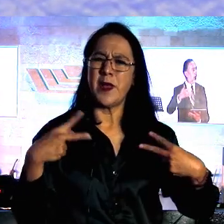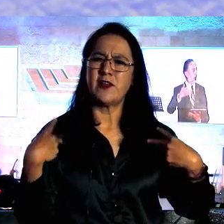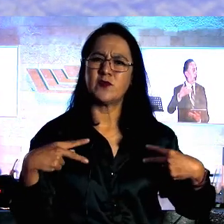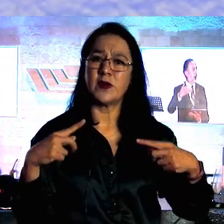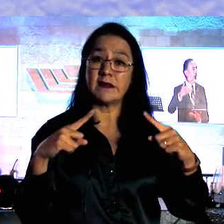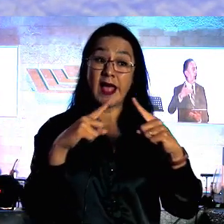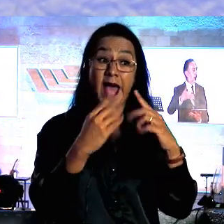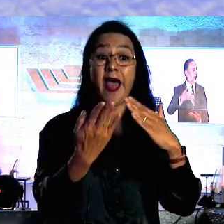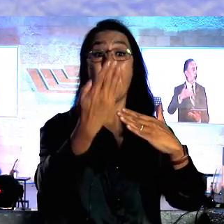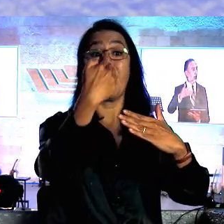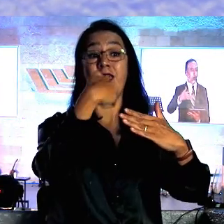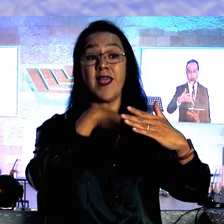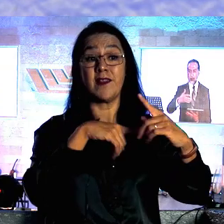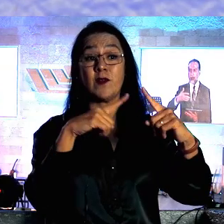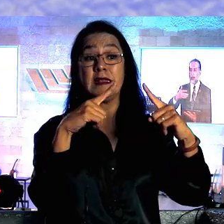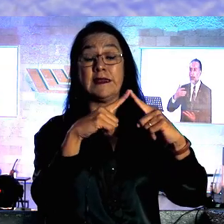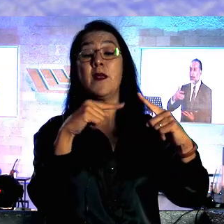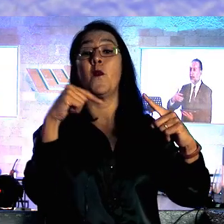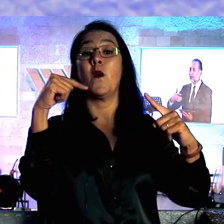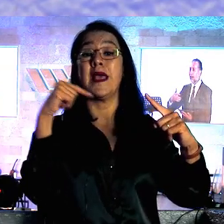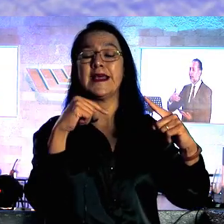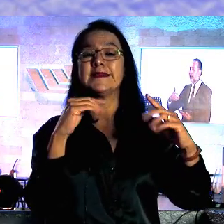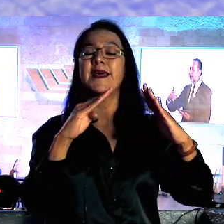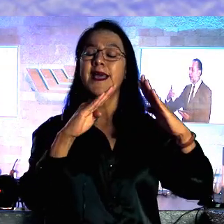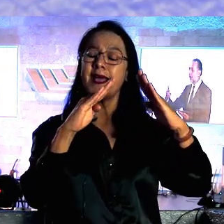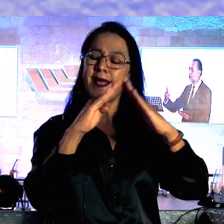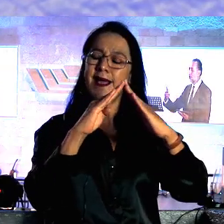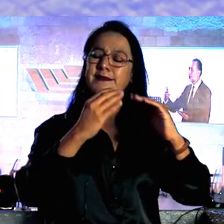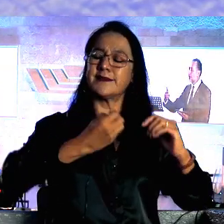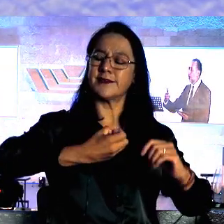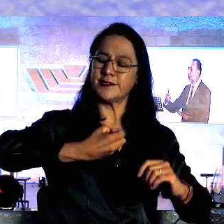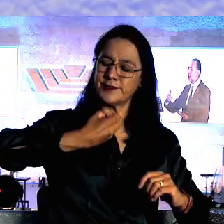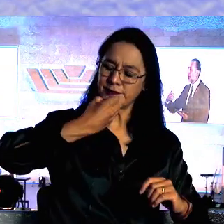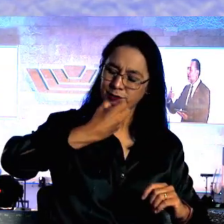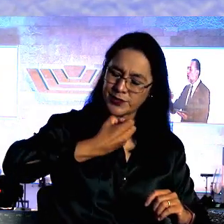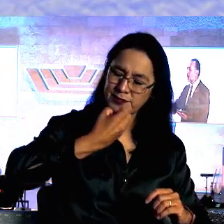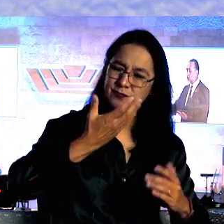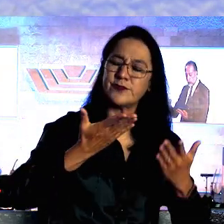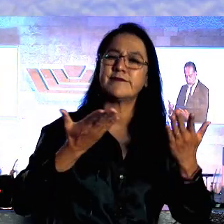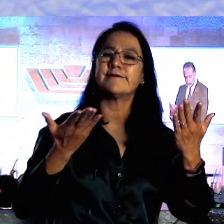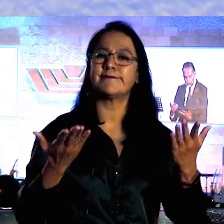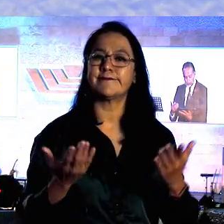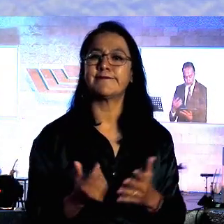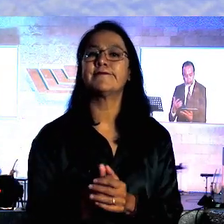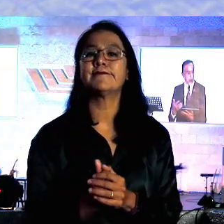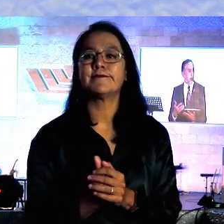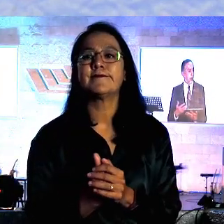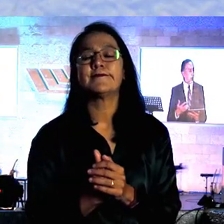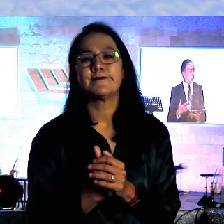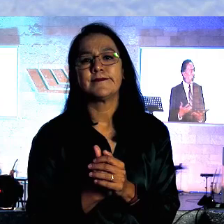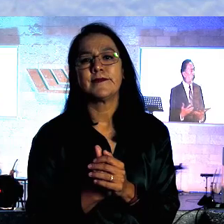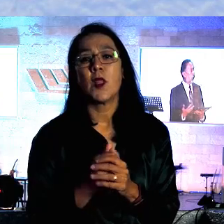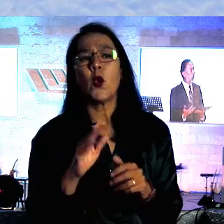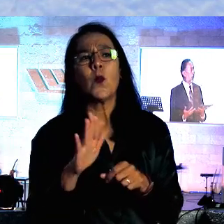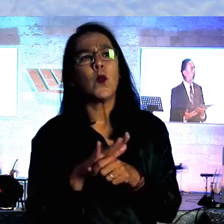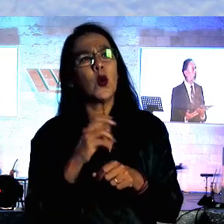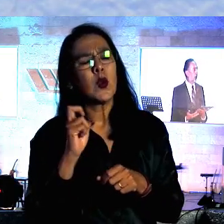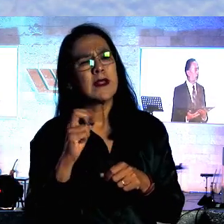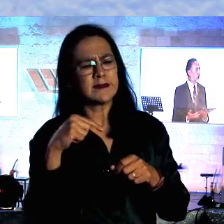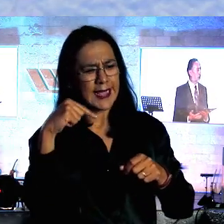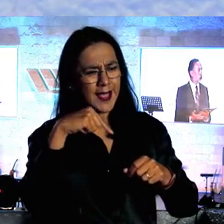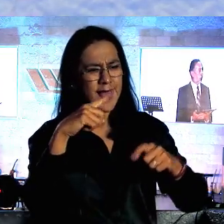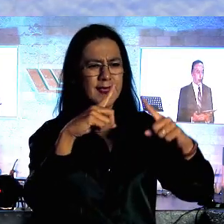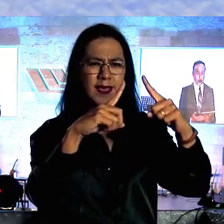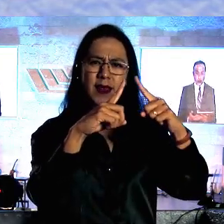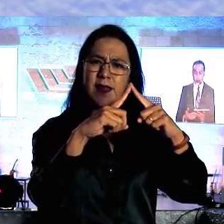que el templo es casa ¿de qué? De oración. Así que, por eso, en la iglesia